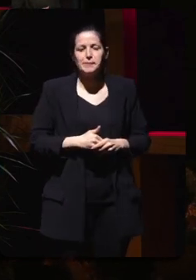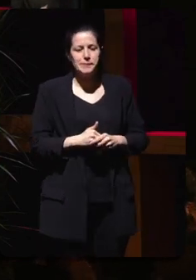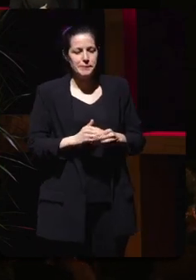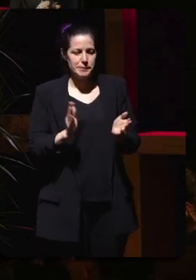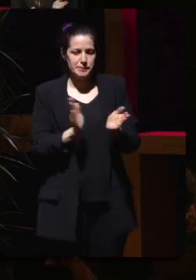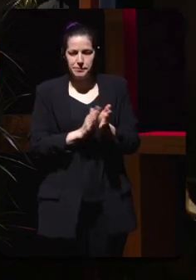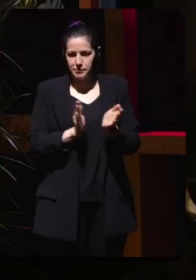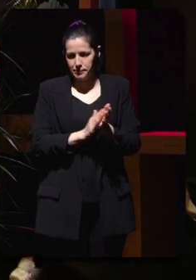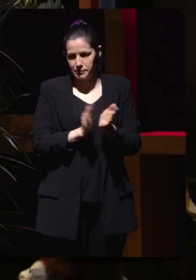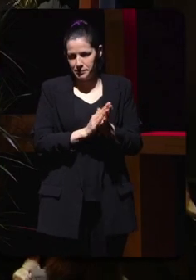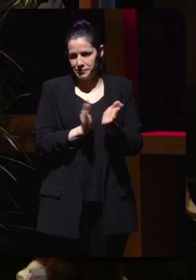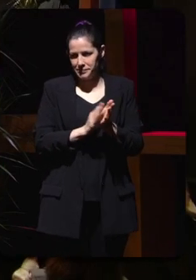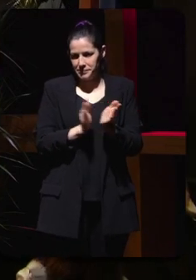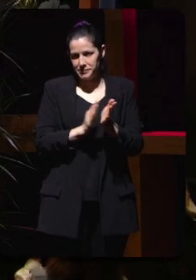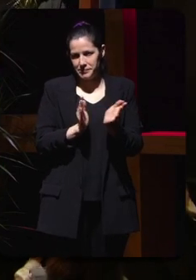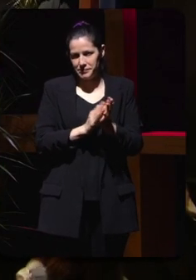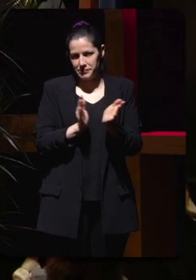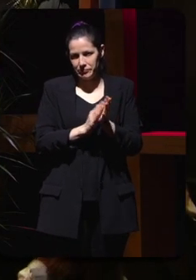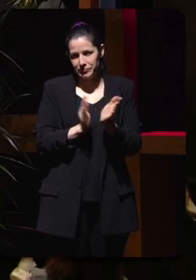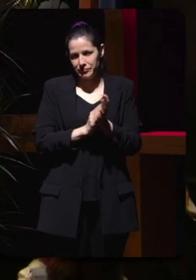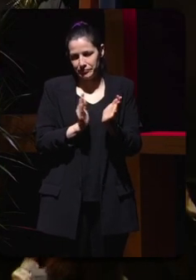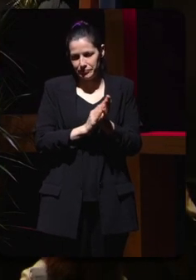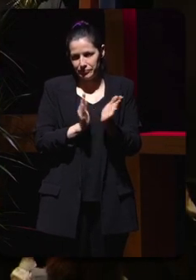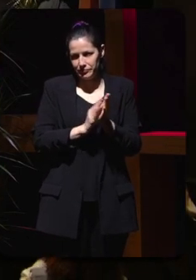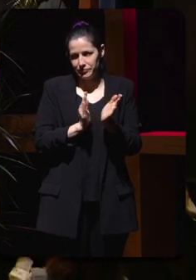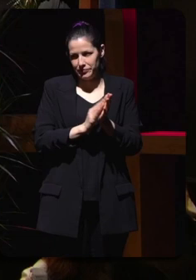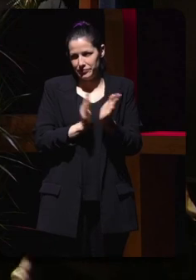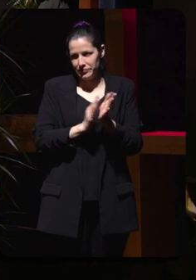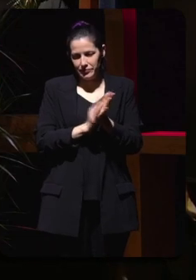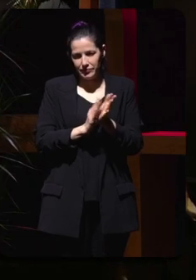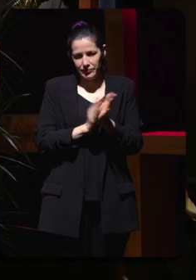No, gracias a vosotros, ¿eh? Y no,